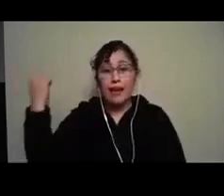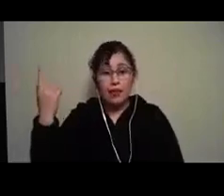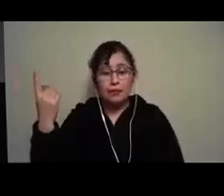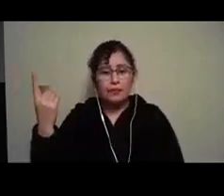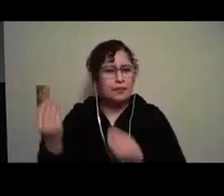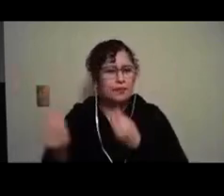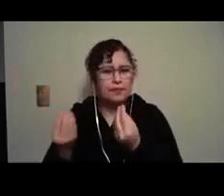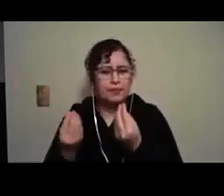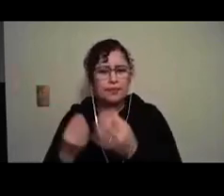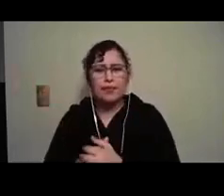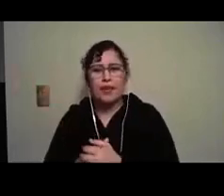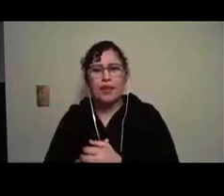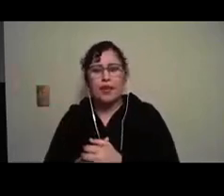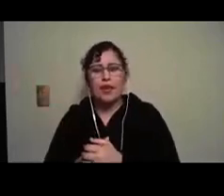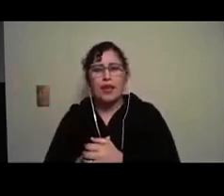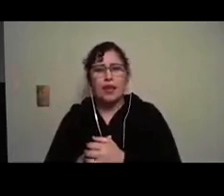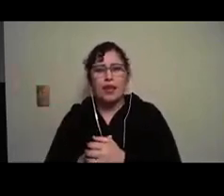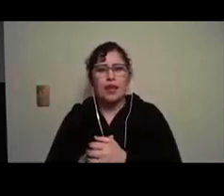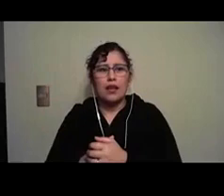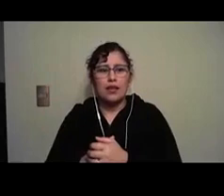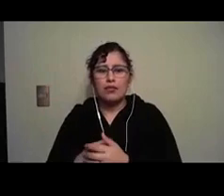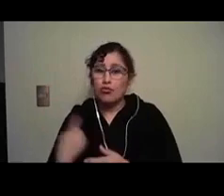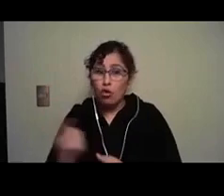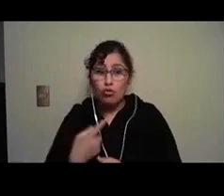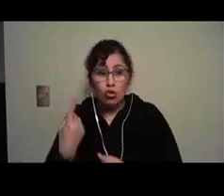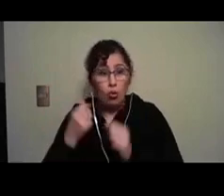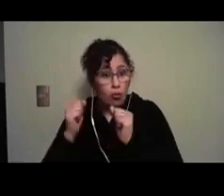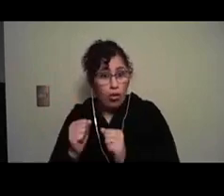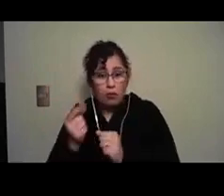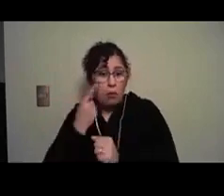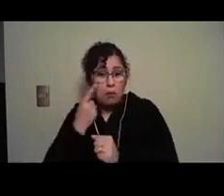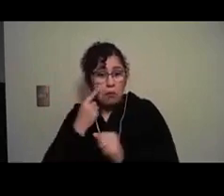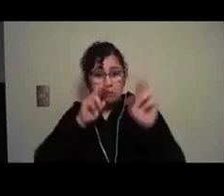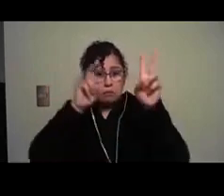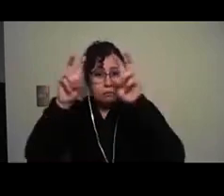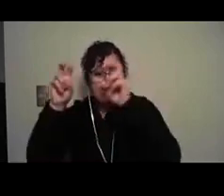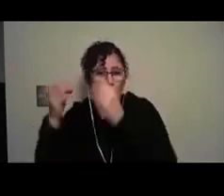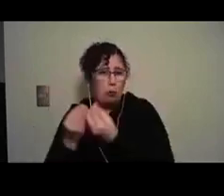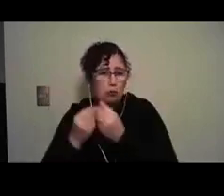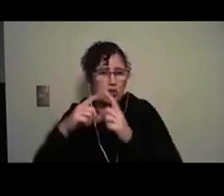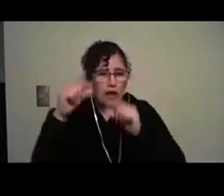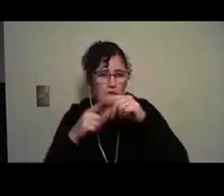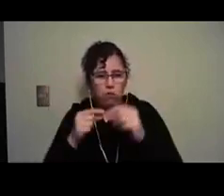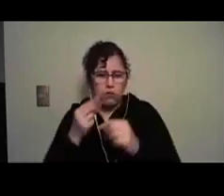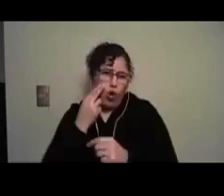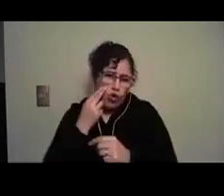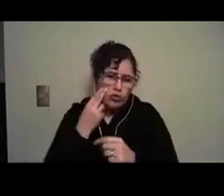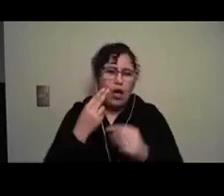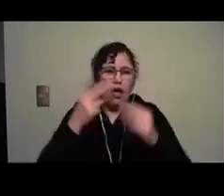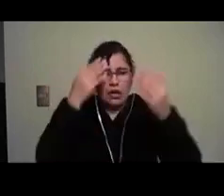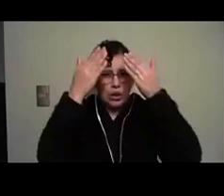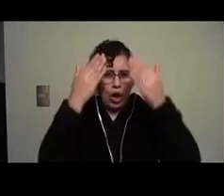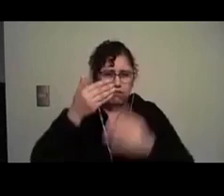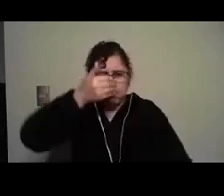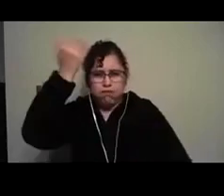uno puede, o sea, uno puede tener los conocimientos más avanzados en neurología, en neuropsicología,